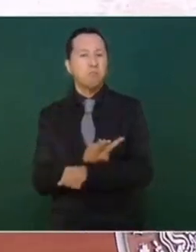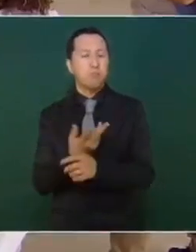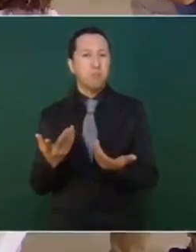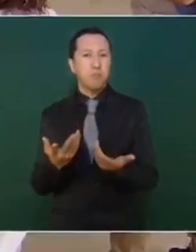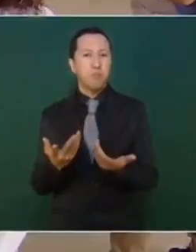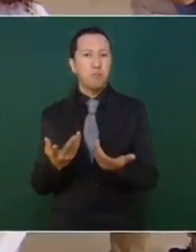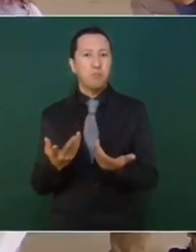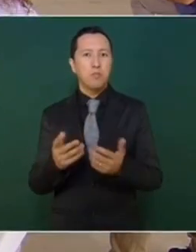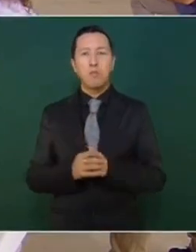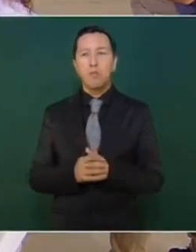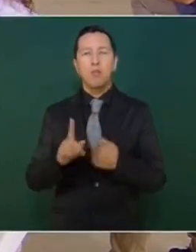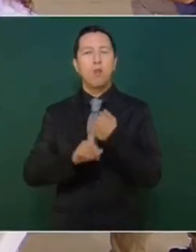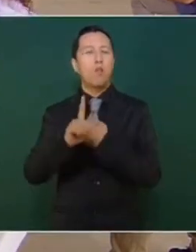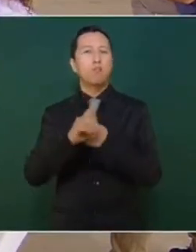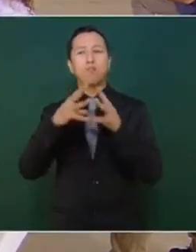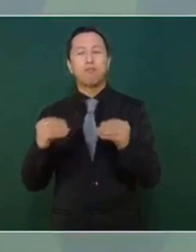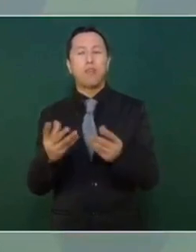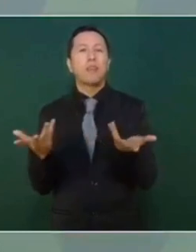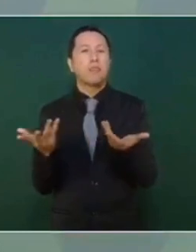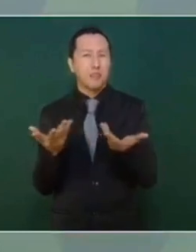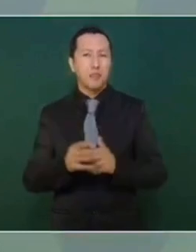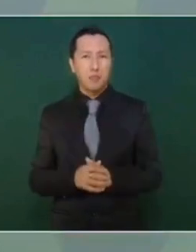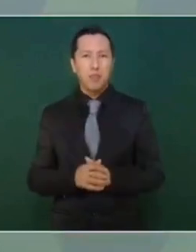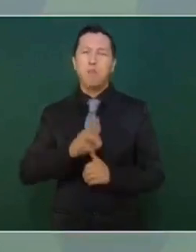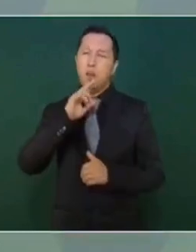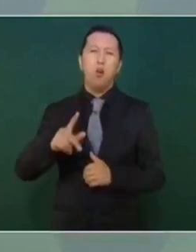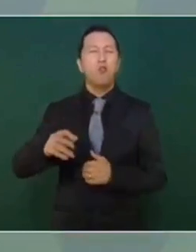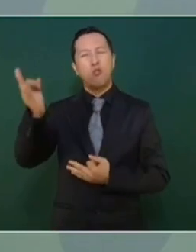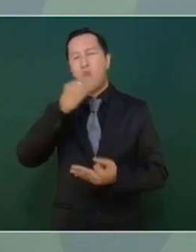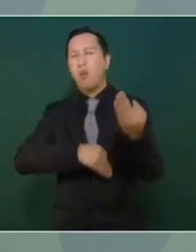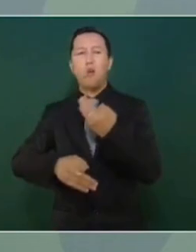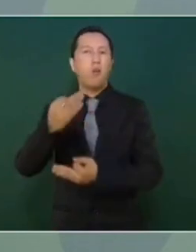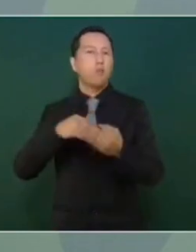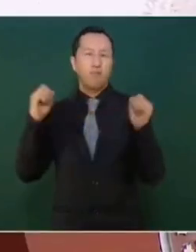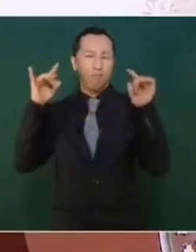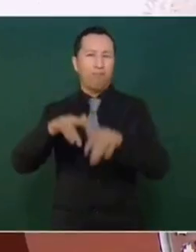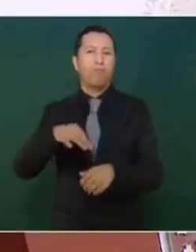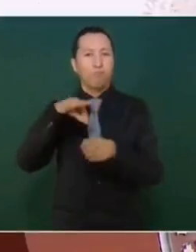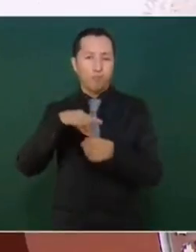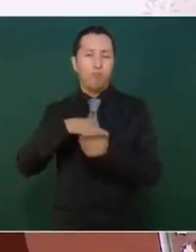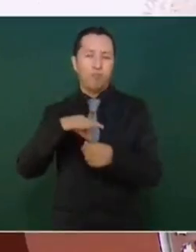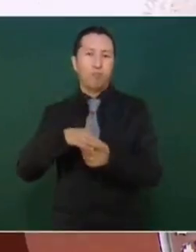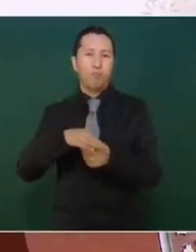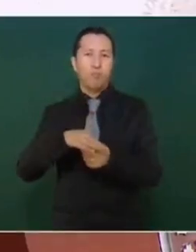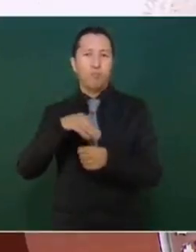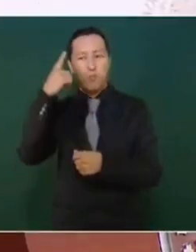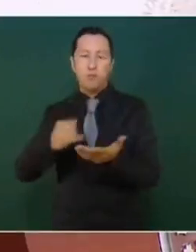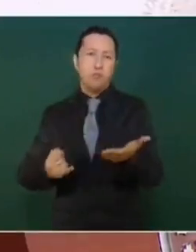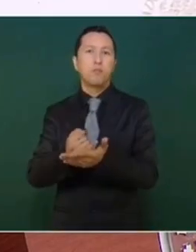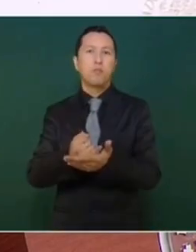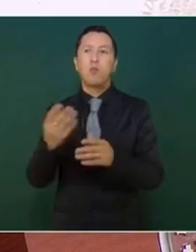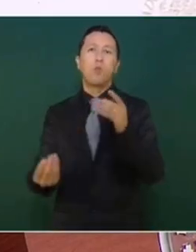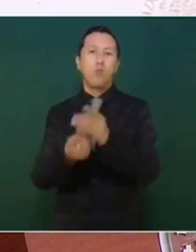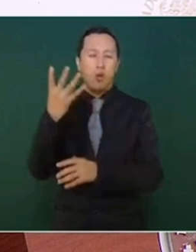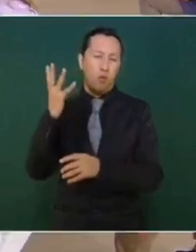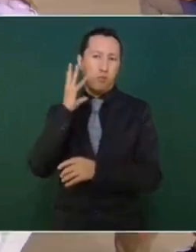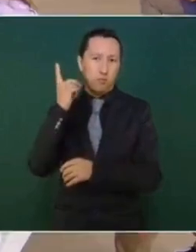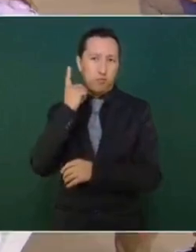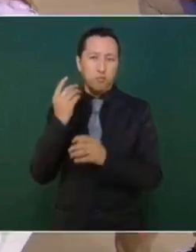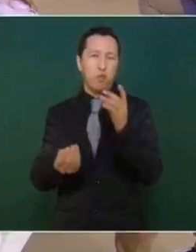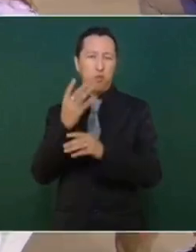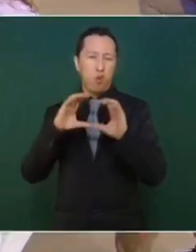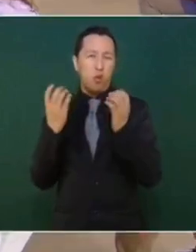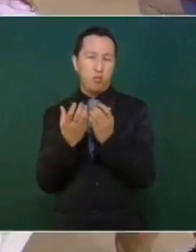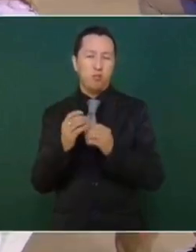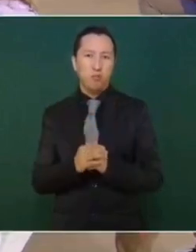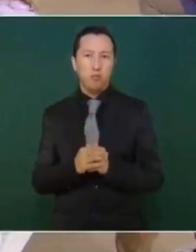remediar la situación? Pues que se convoque elecciones generales lo más pronto posible. Que se elija un nuevo Congreso, que se